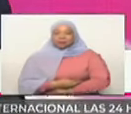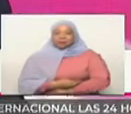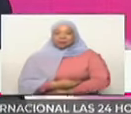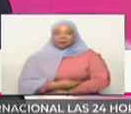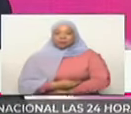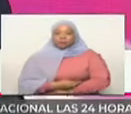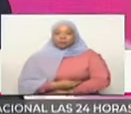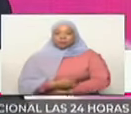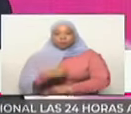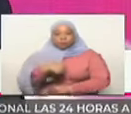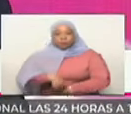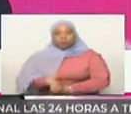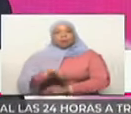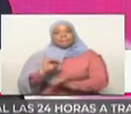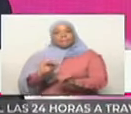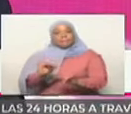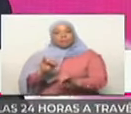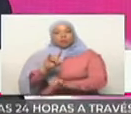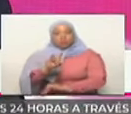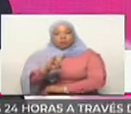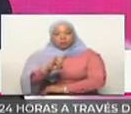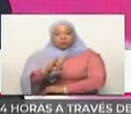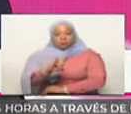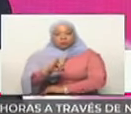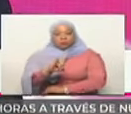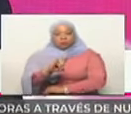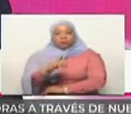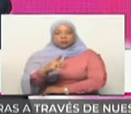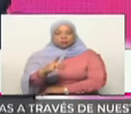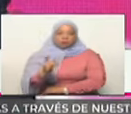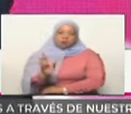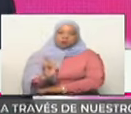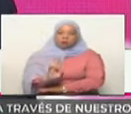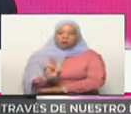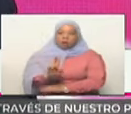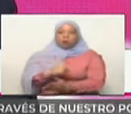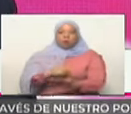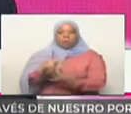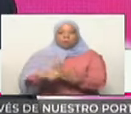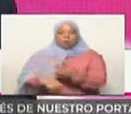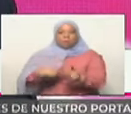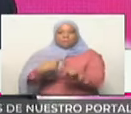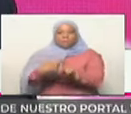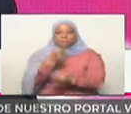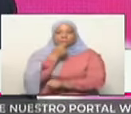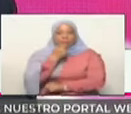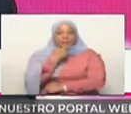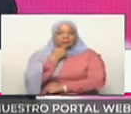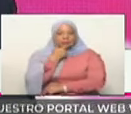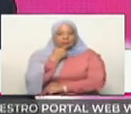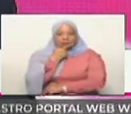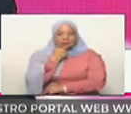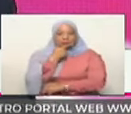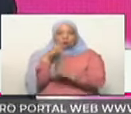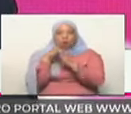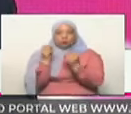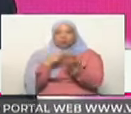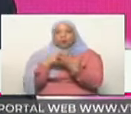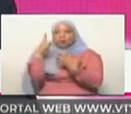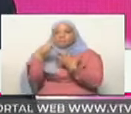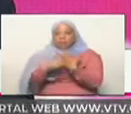Yo salí el mismo lunes. Hicimos aquel programa tan bonito con todo el plan